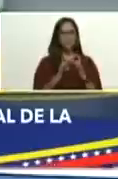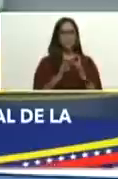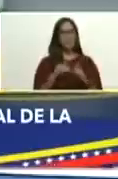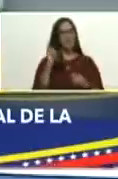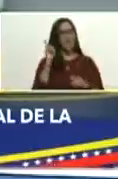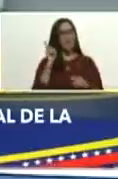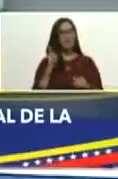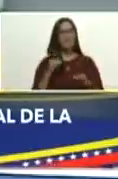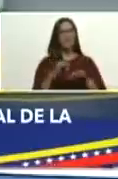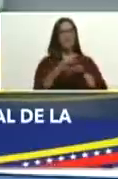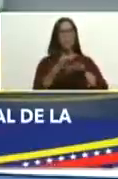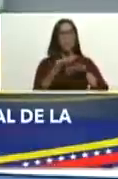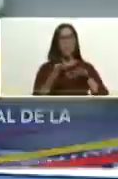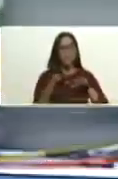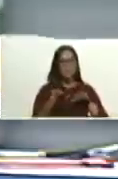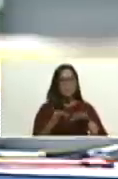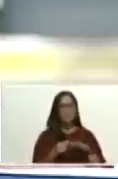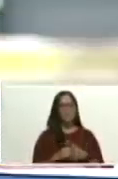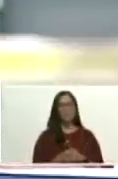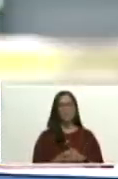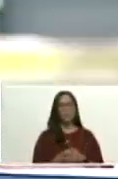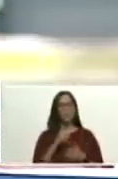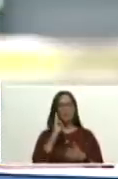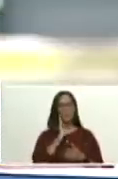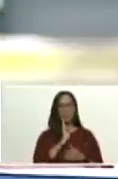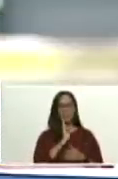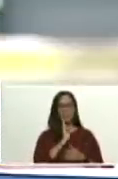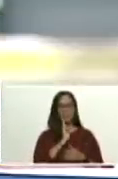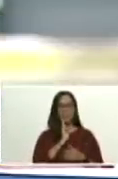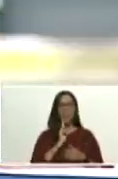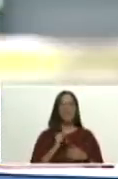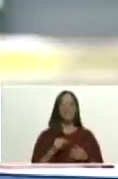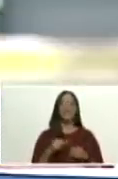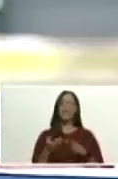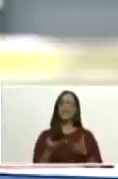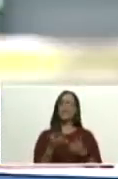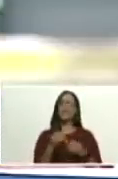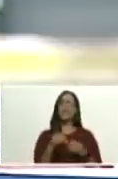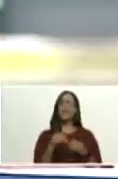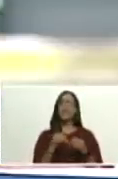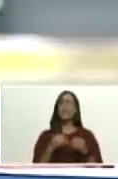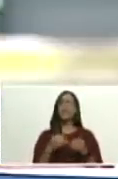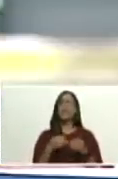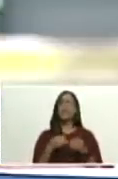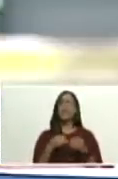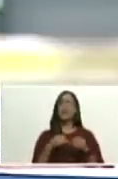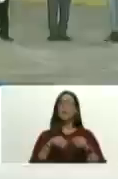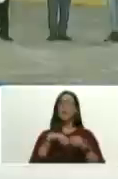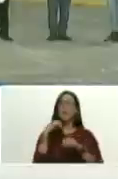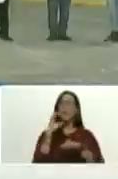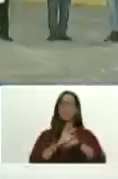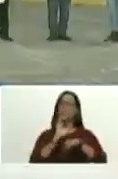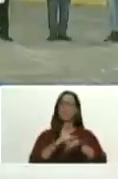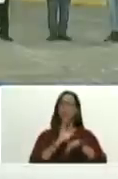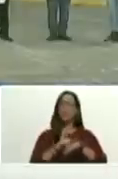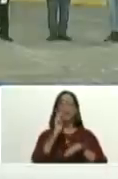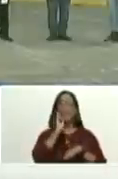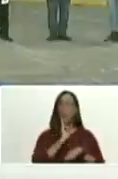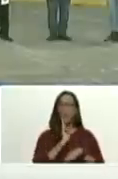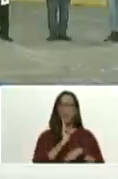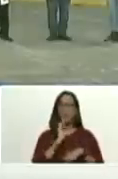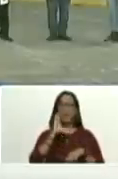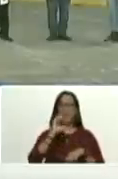municipio de Angostura, Pueblo Guri, en la urbanización Cachama, Estado Bolívar, en la parroquia